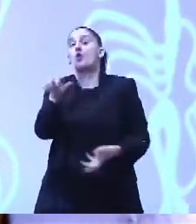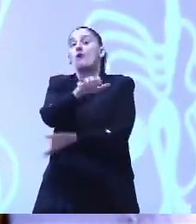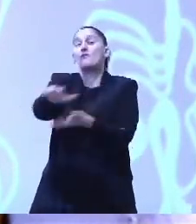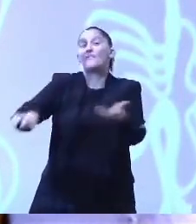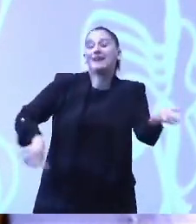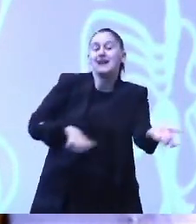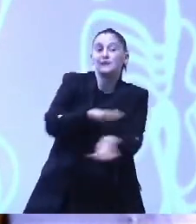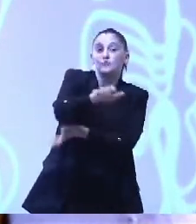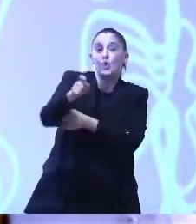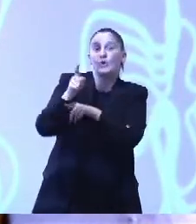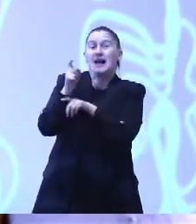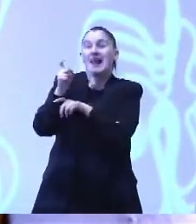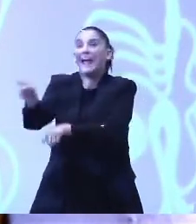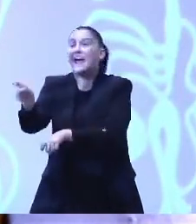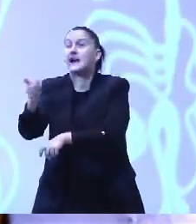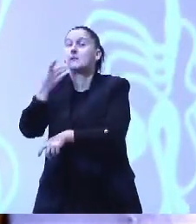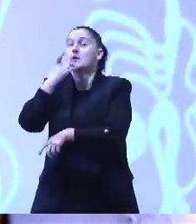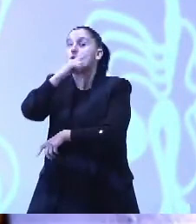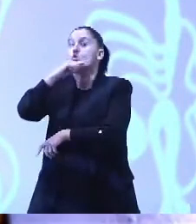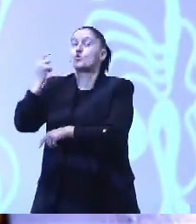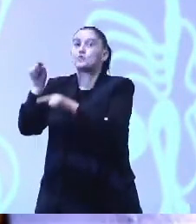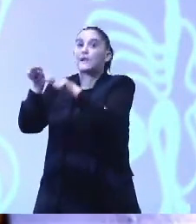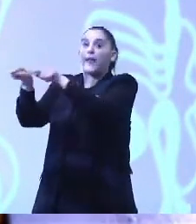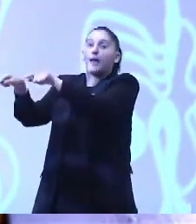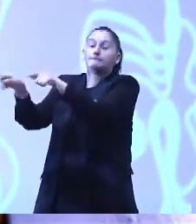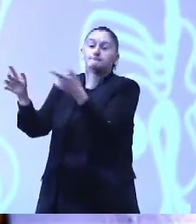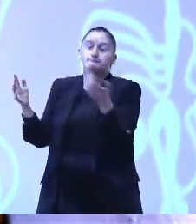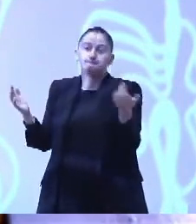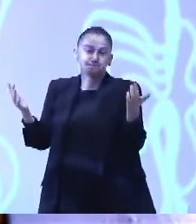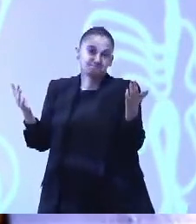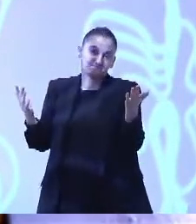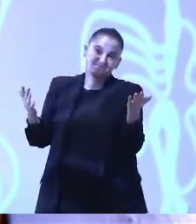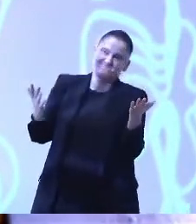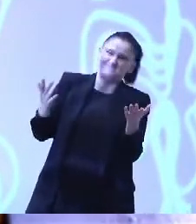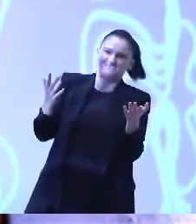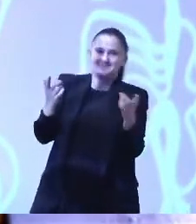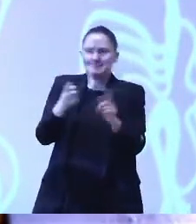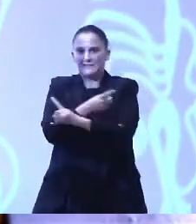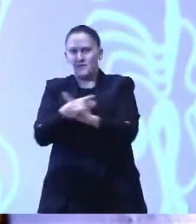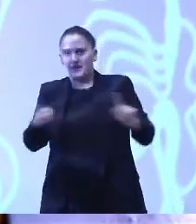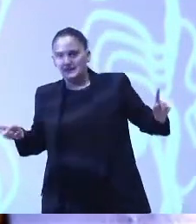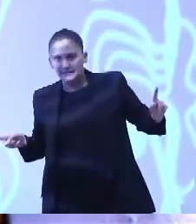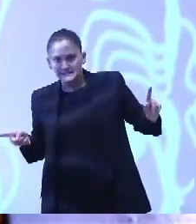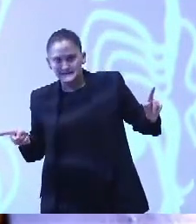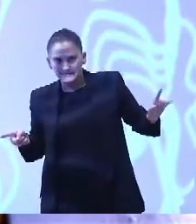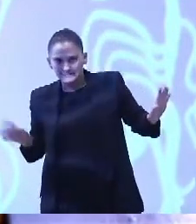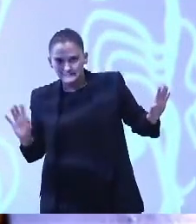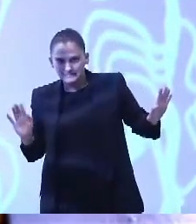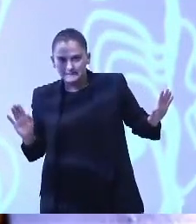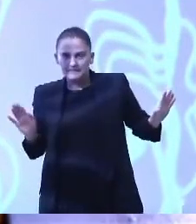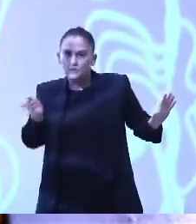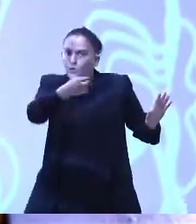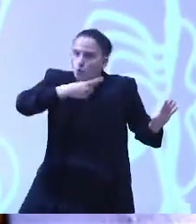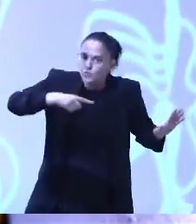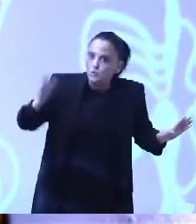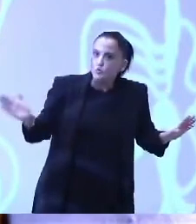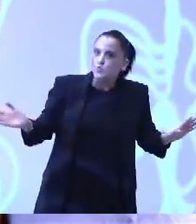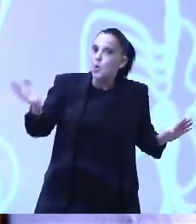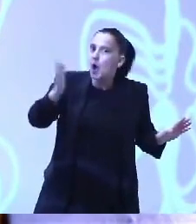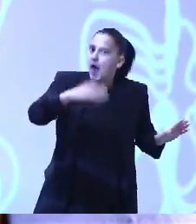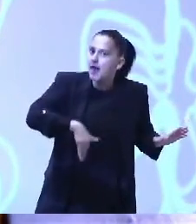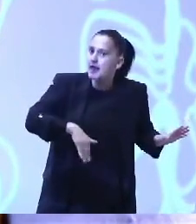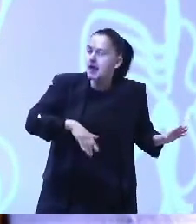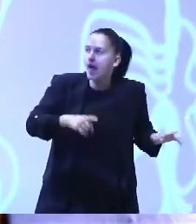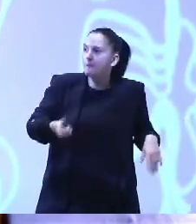bélico que representa Rusia son algo diferentes. Nosotros no tenemos esa